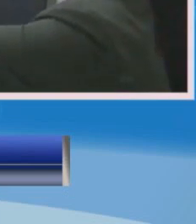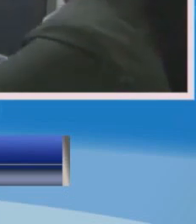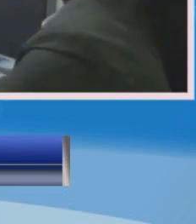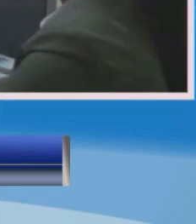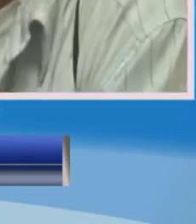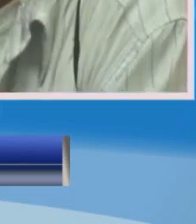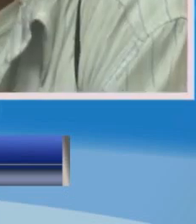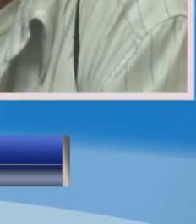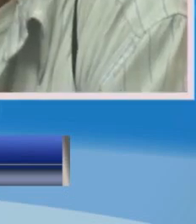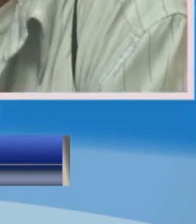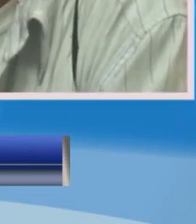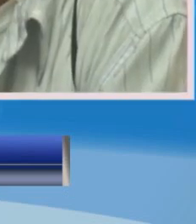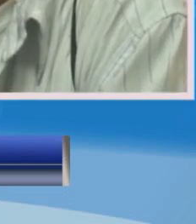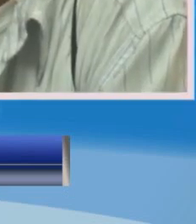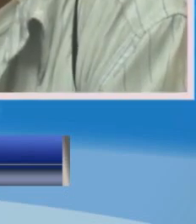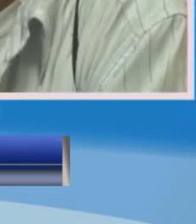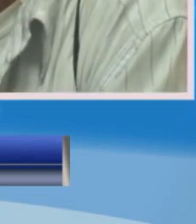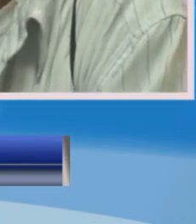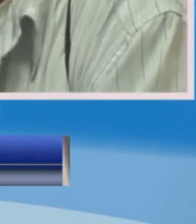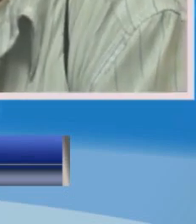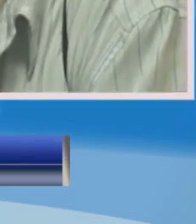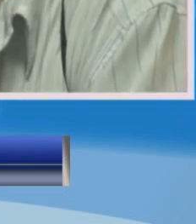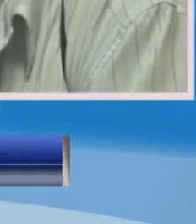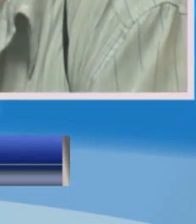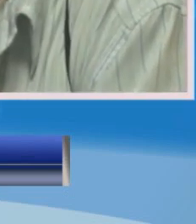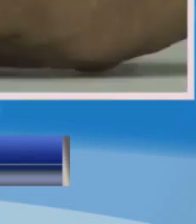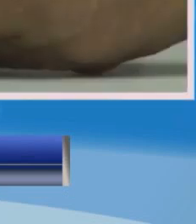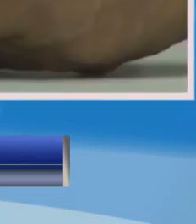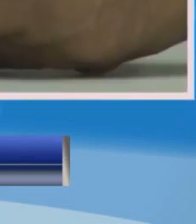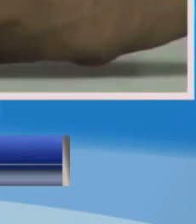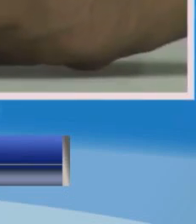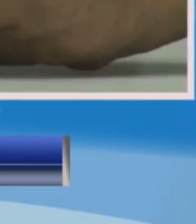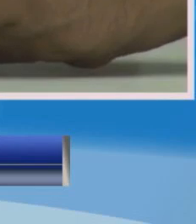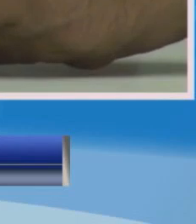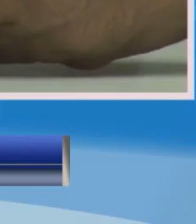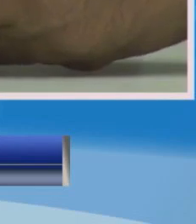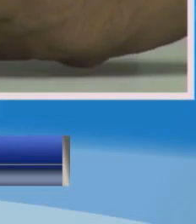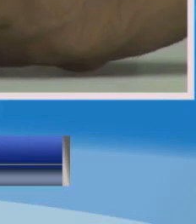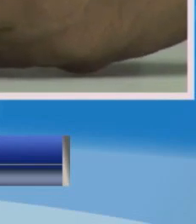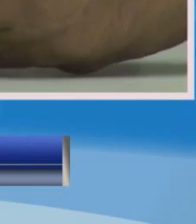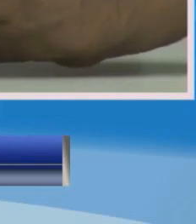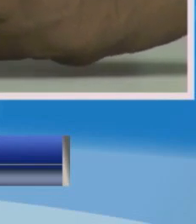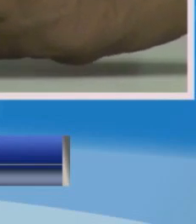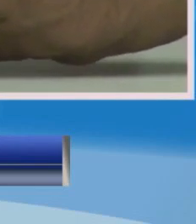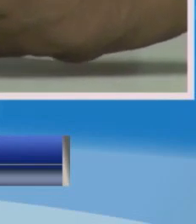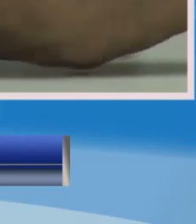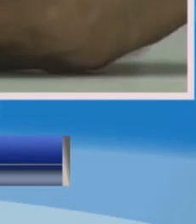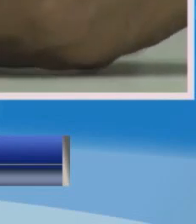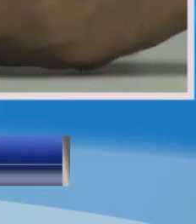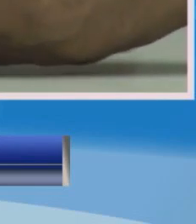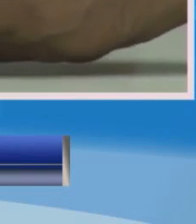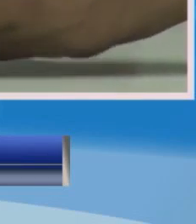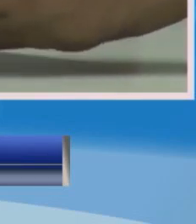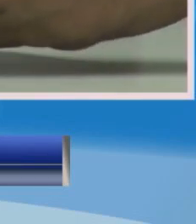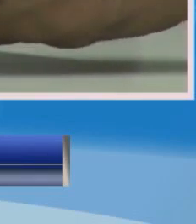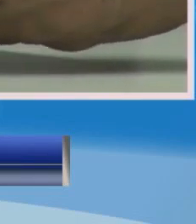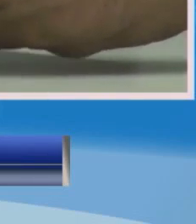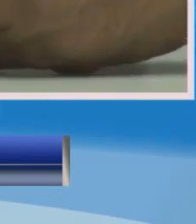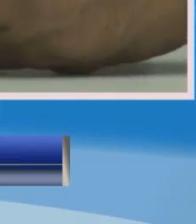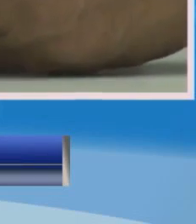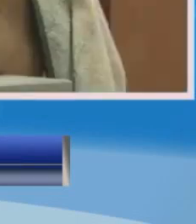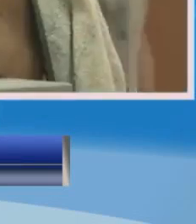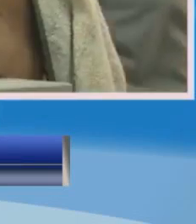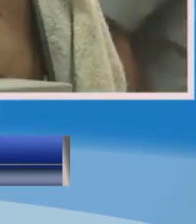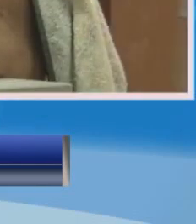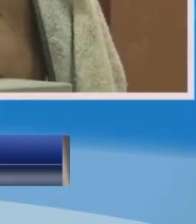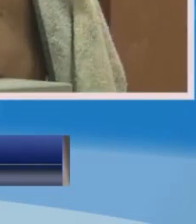debe verse desde el enfoque de derecho. Es un derecho que nuestra misma Constitución reconoce en el artículo 50 y que es obligación del